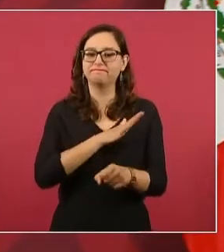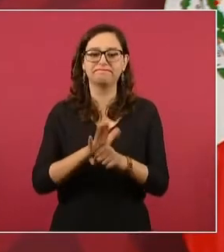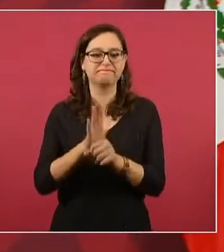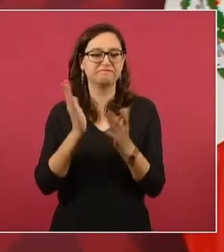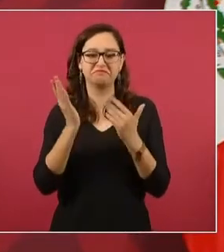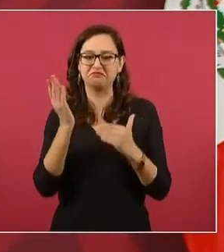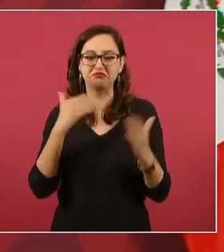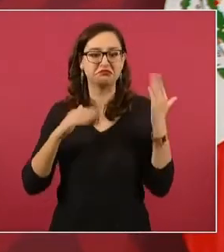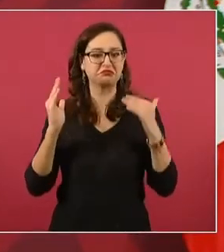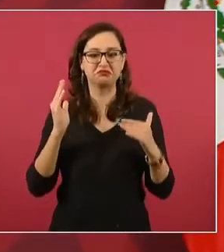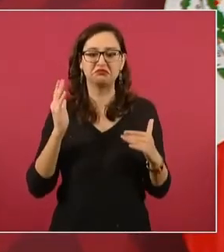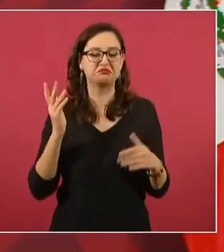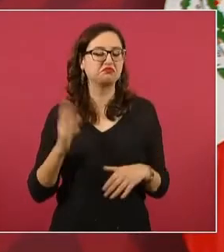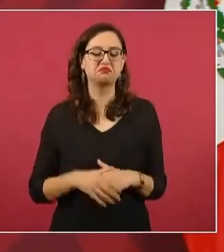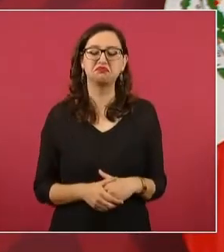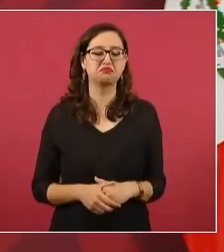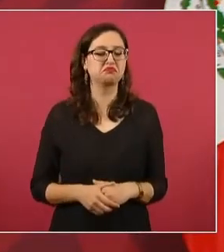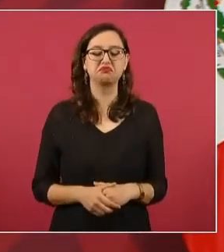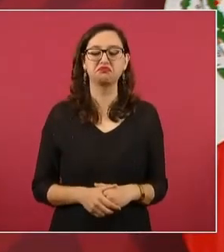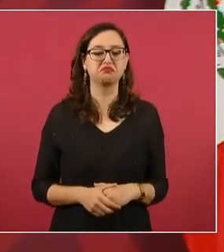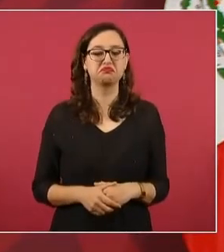avanzar.